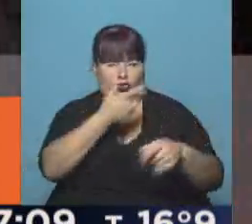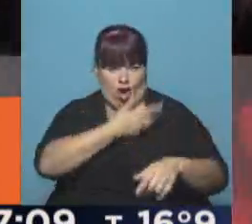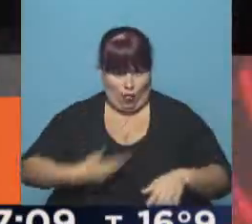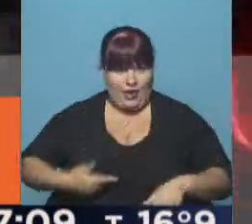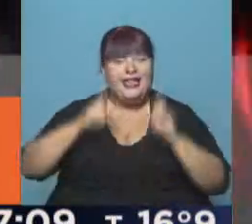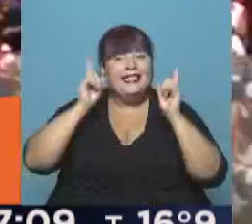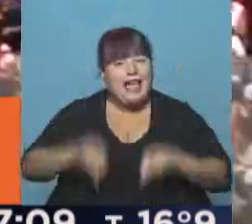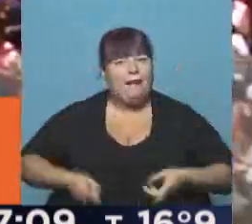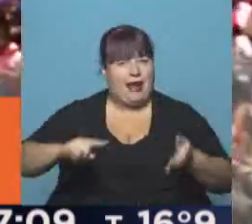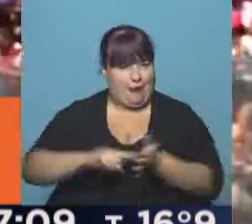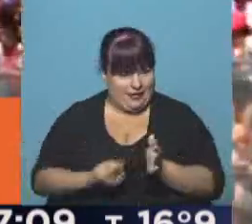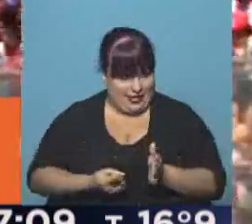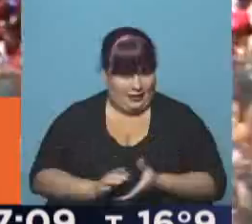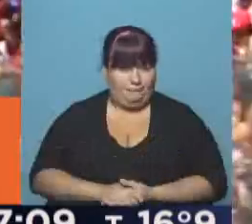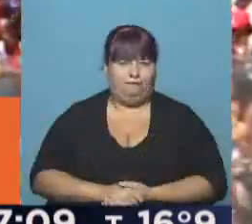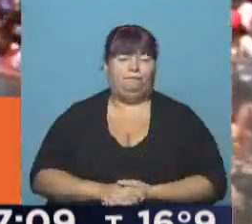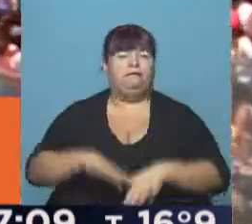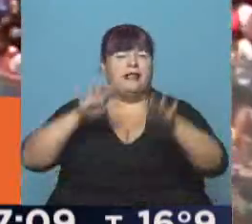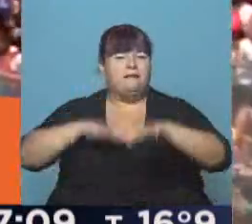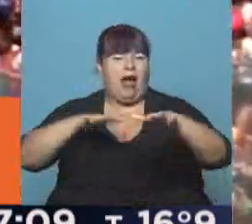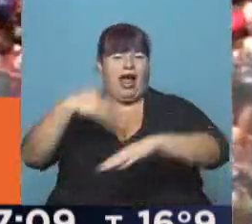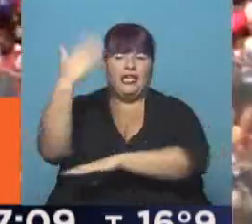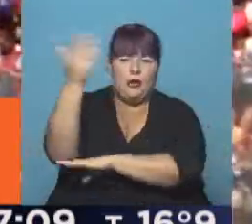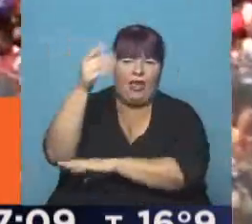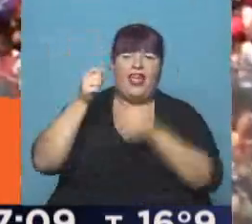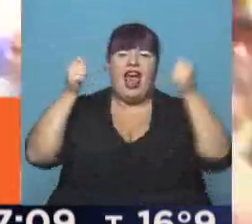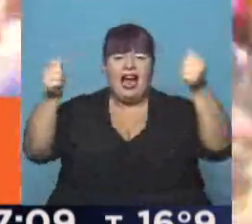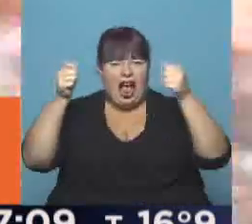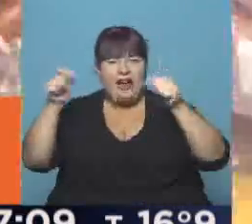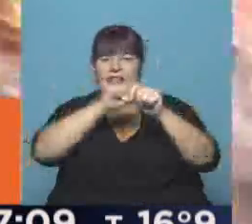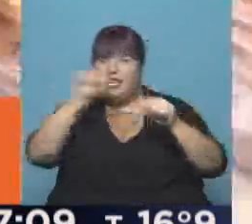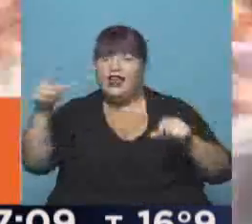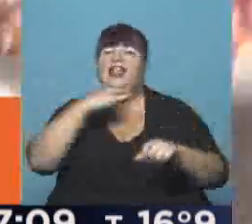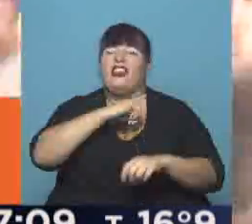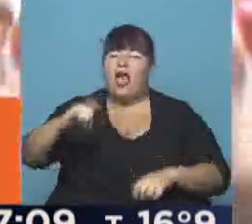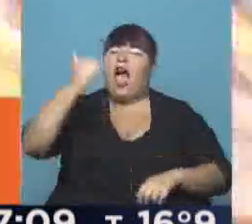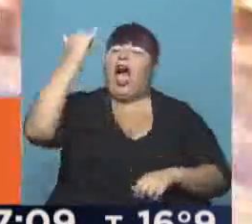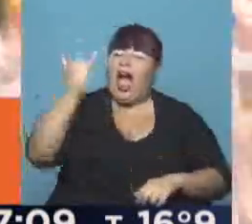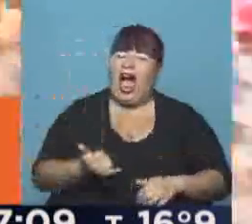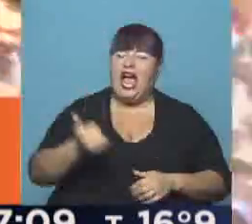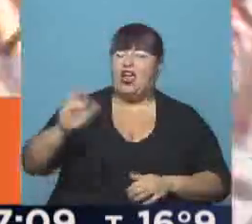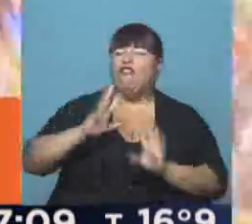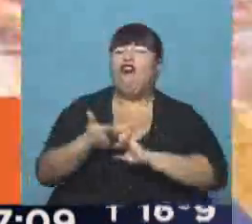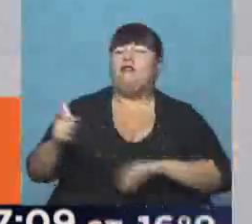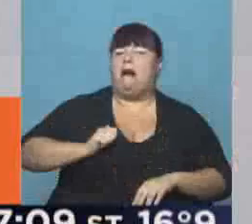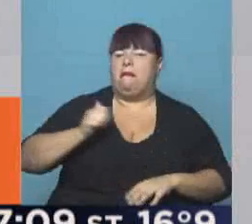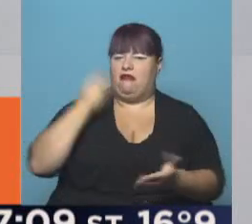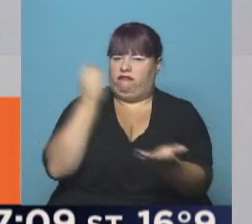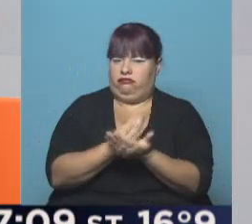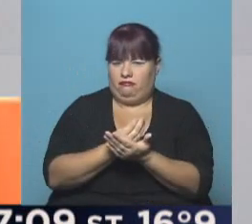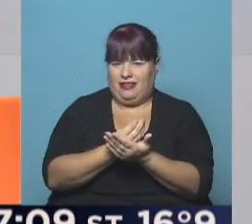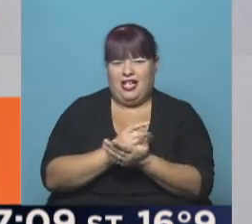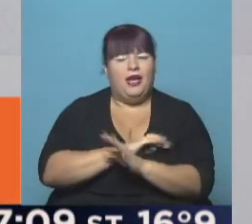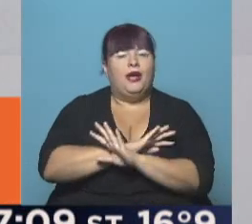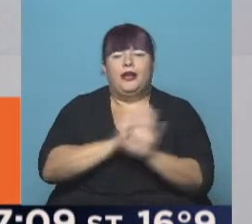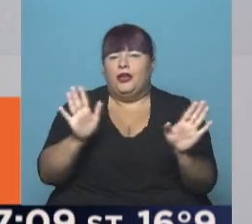también en la capital. Marcharon con banderas y carteles que denuncian la existencia de una dictadura en Venezuela. No va a quedarle